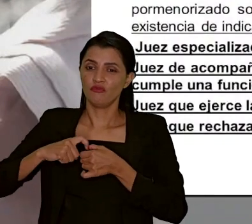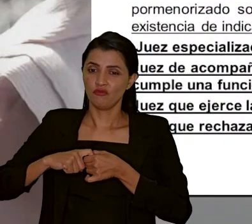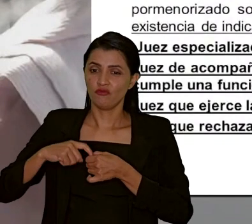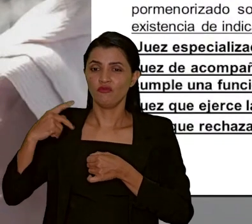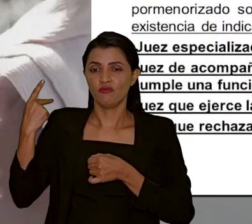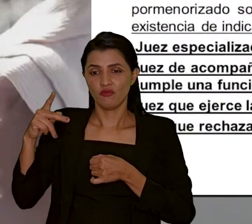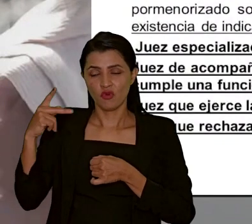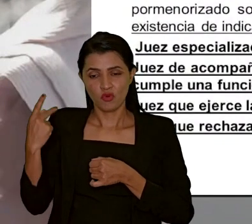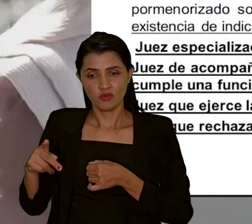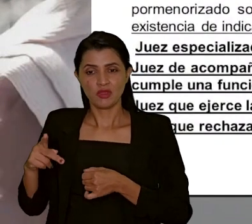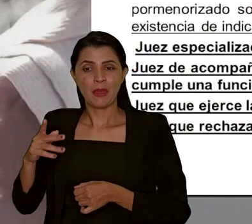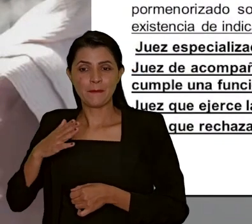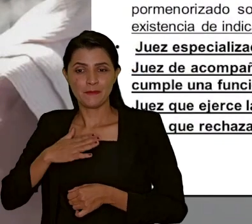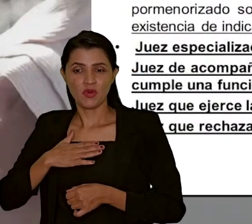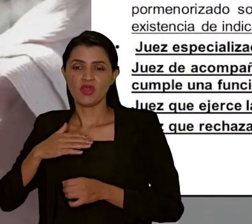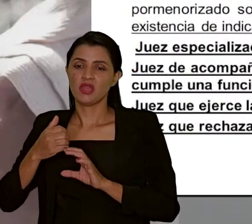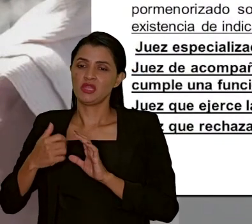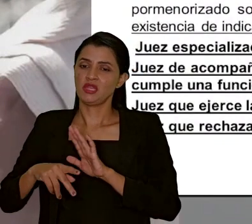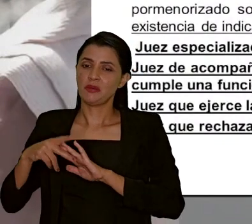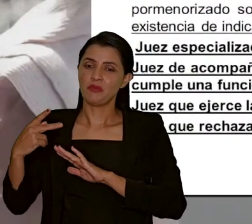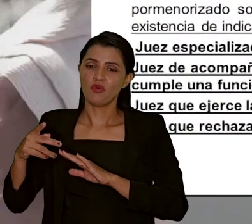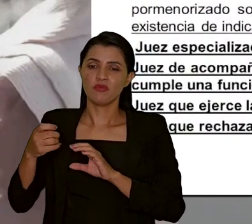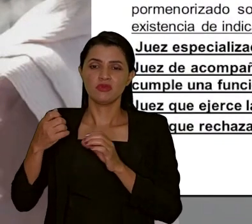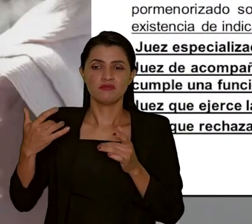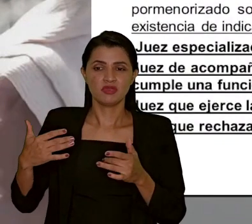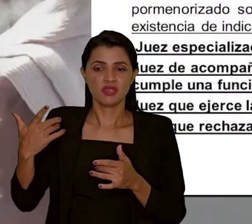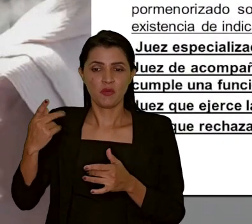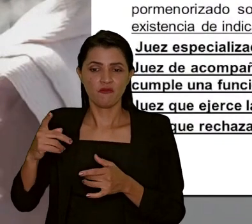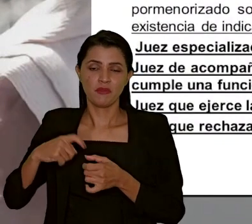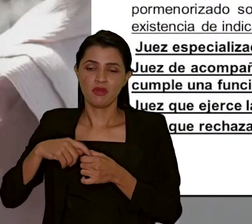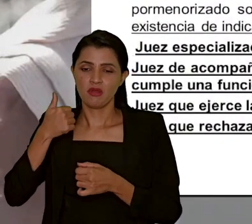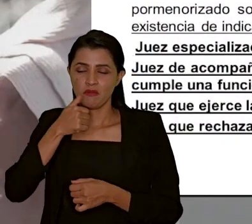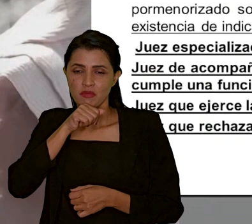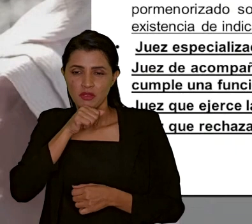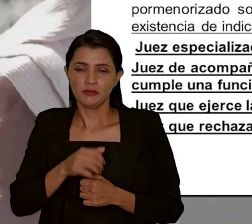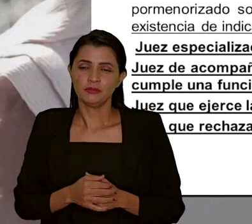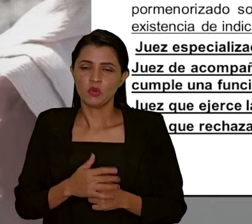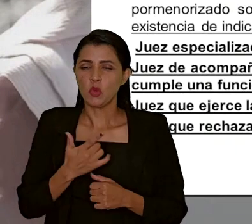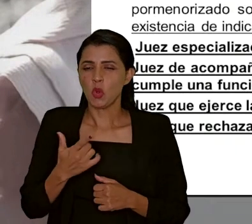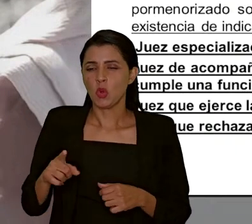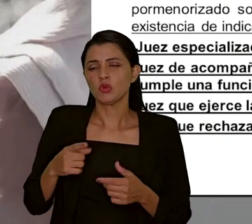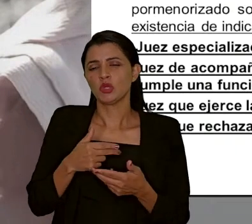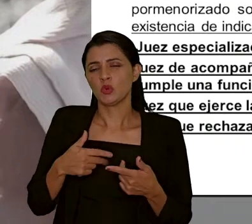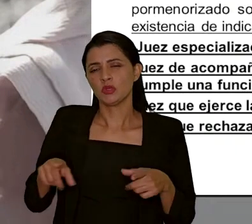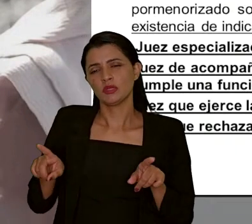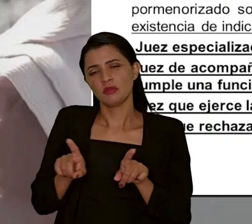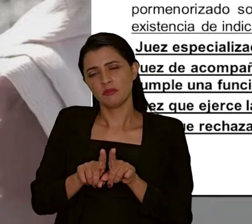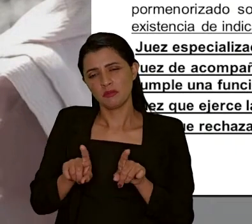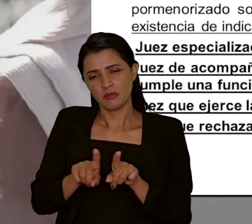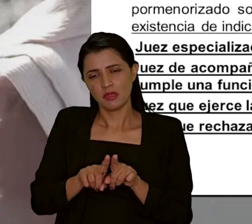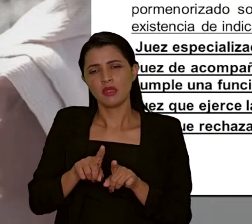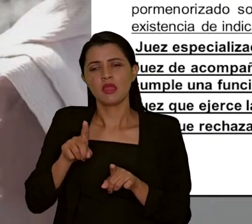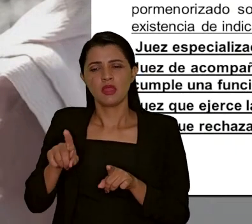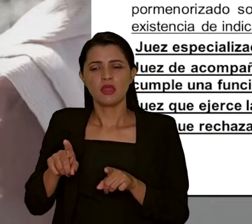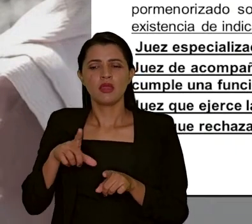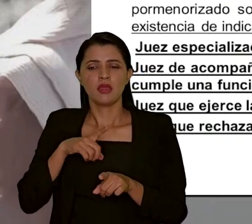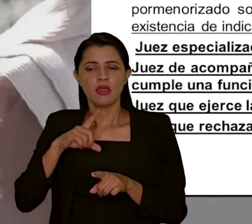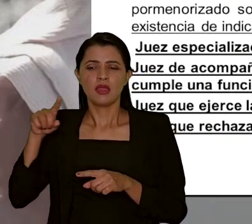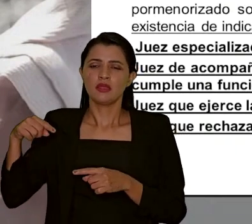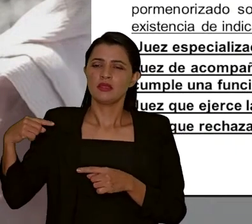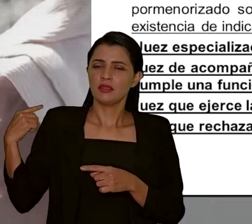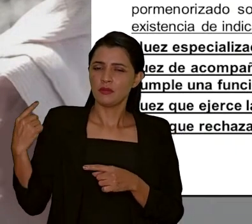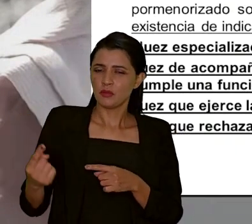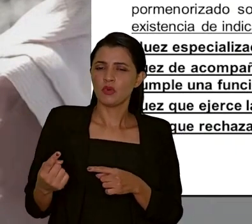características tan especiales. Otra cuestión sobresaliente que les traigo. El rol del juez como verdadero director